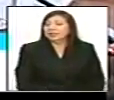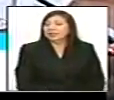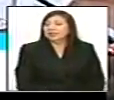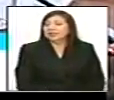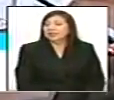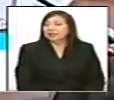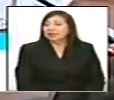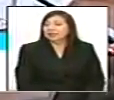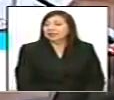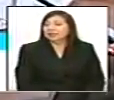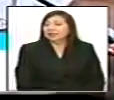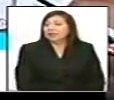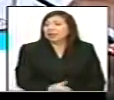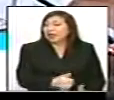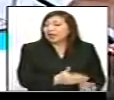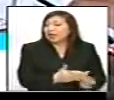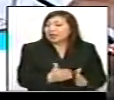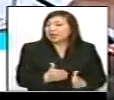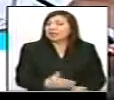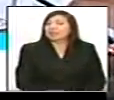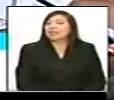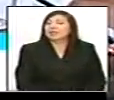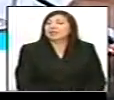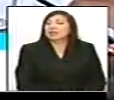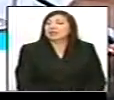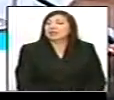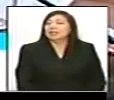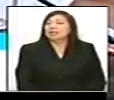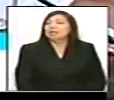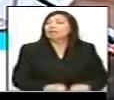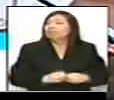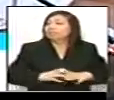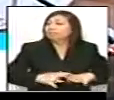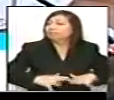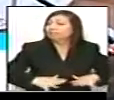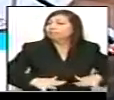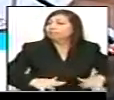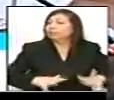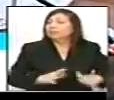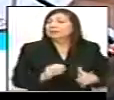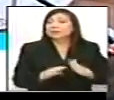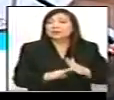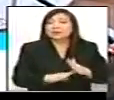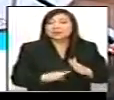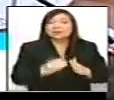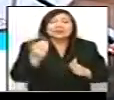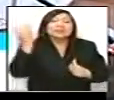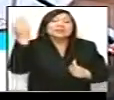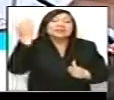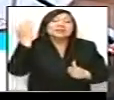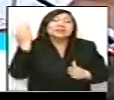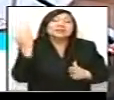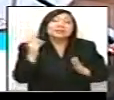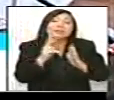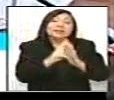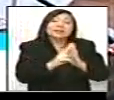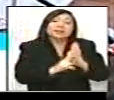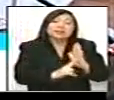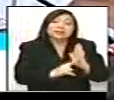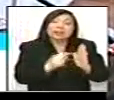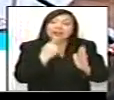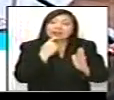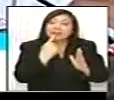dice, aquellos que se extingan las concesiones bajo el sistema antiguo, y en el reglamento así